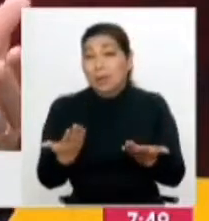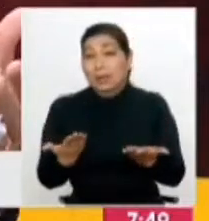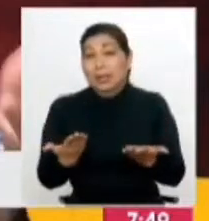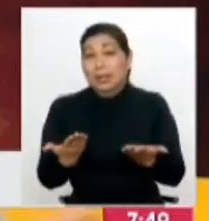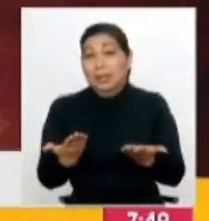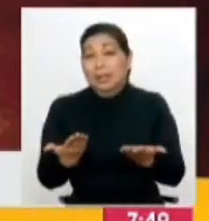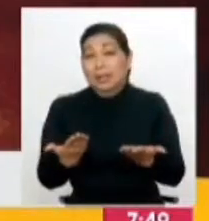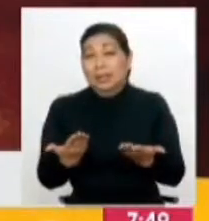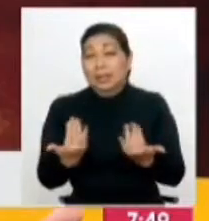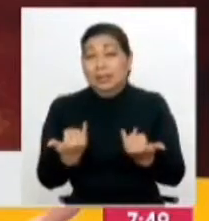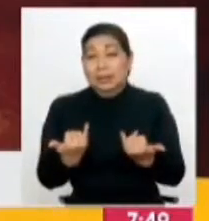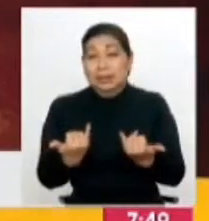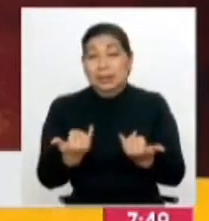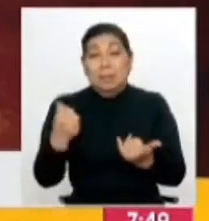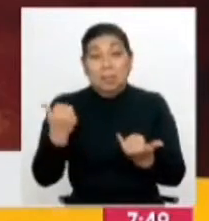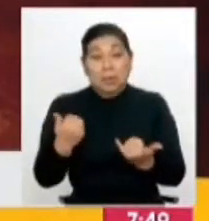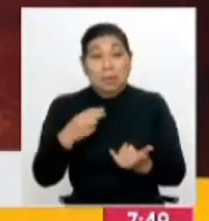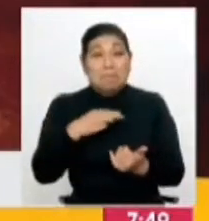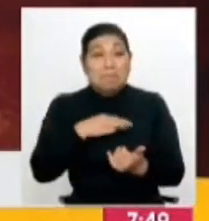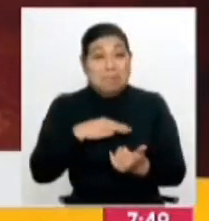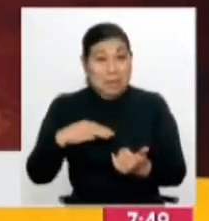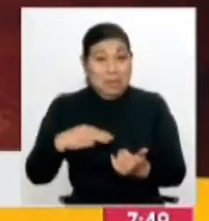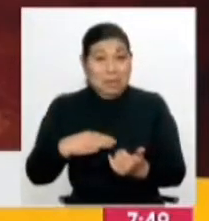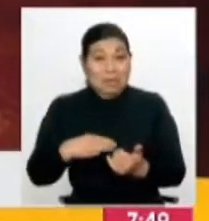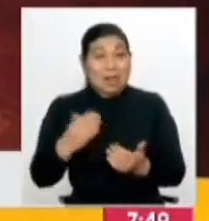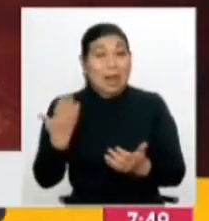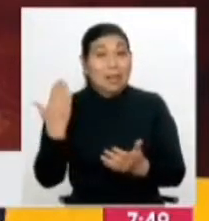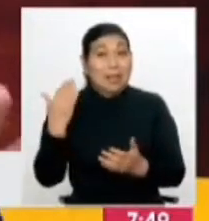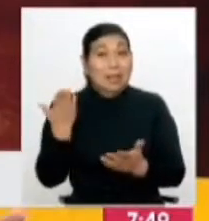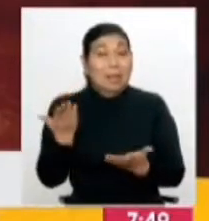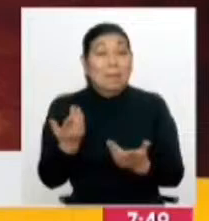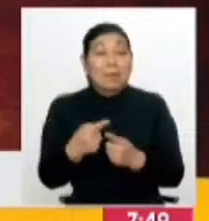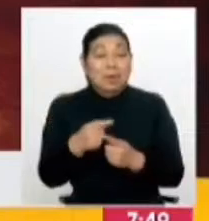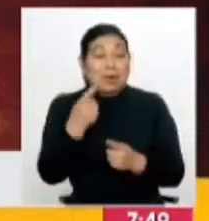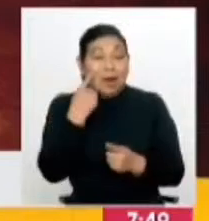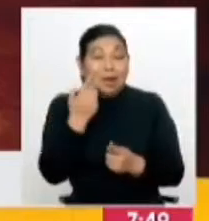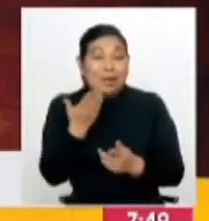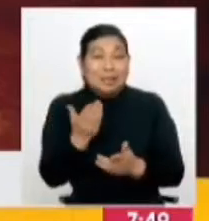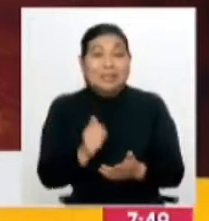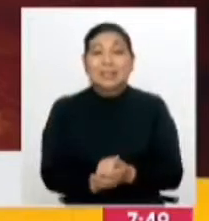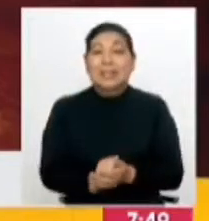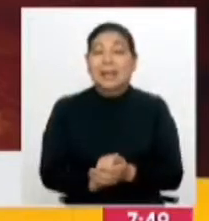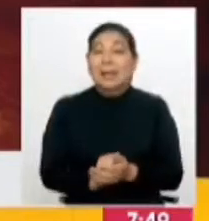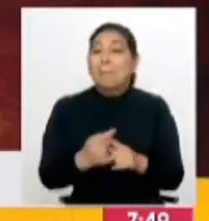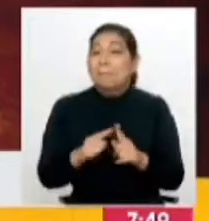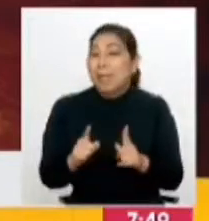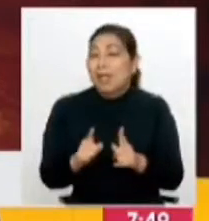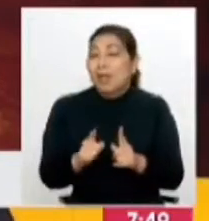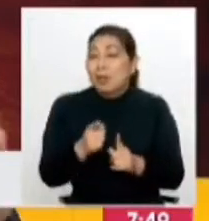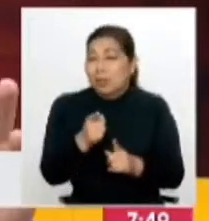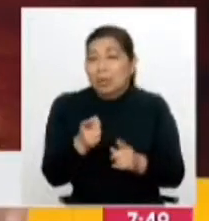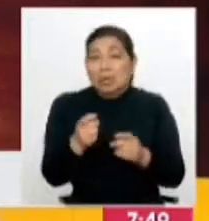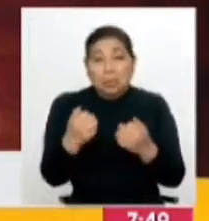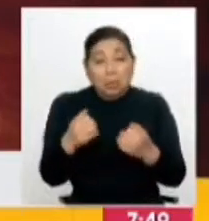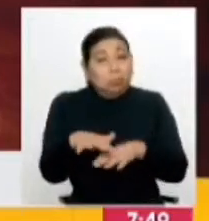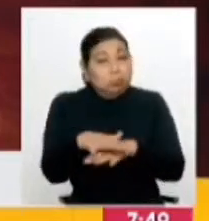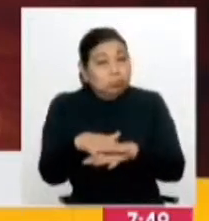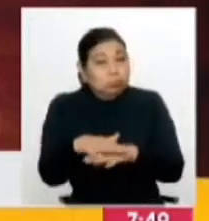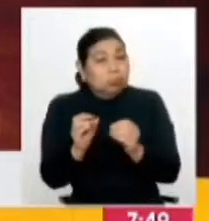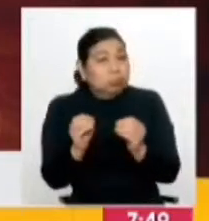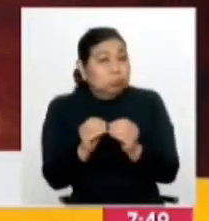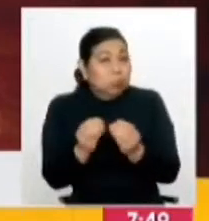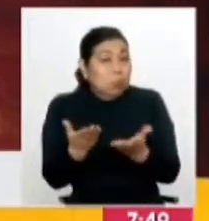que el actual ministro ha sido también titular del Banco de la Nación, así que conoce, ¿no? Pero entiendo que ustedes están preparados